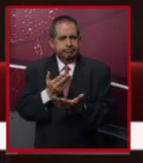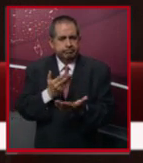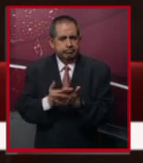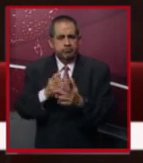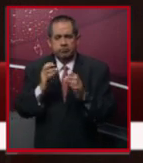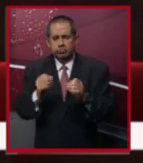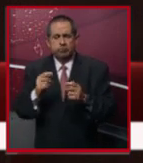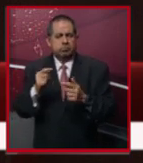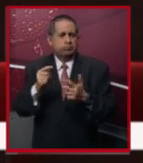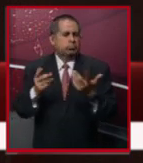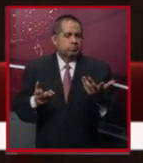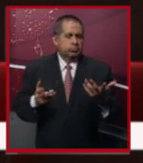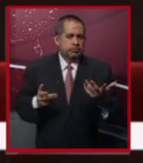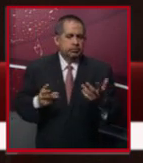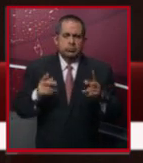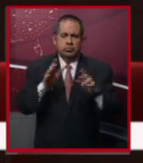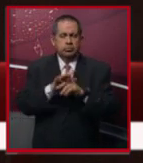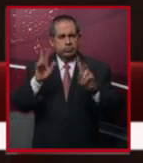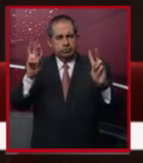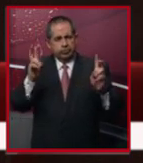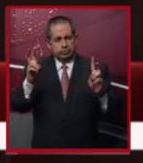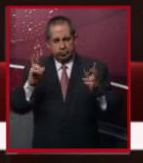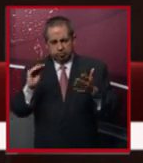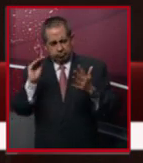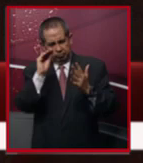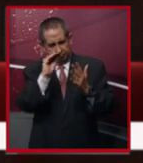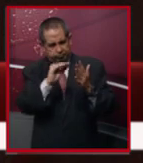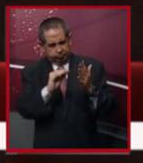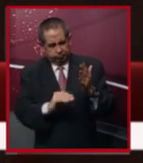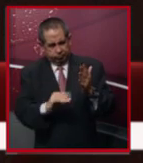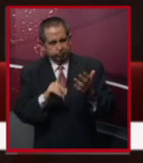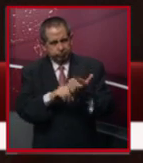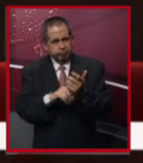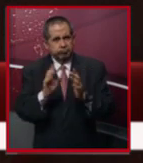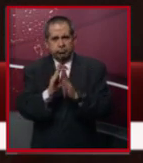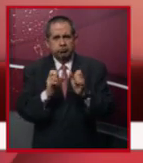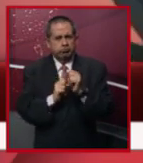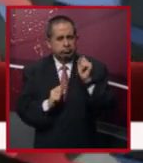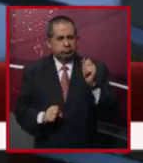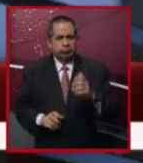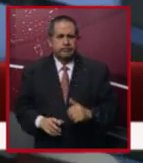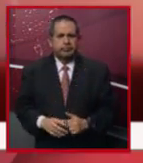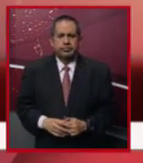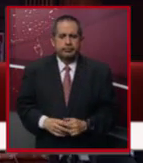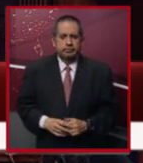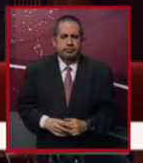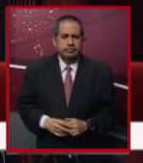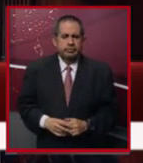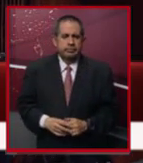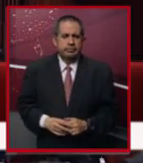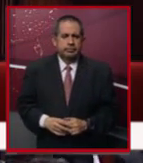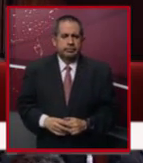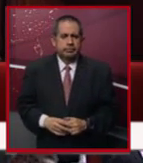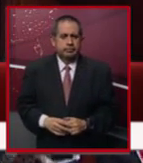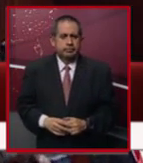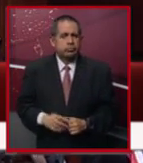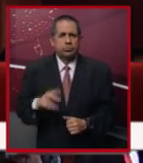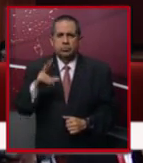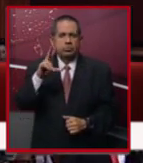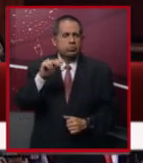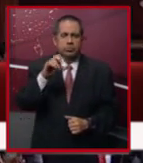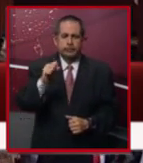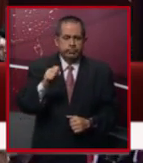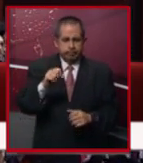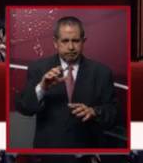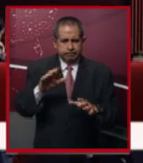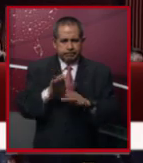o temas que ya están incorporados en la Constitución. Esto no es una